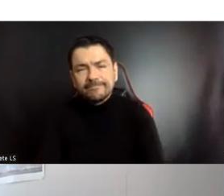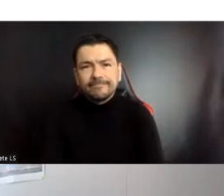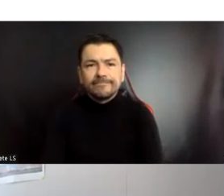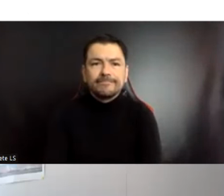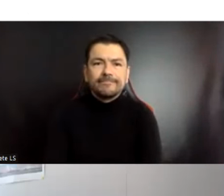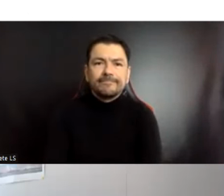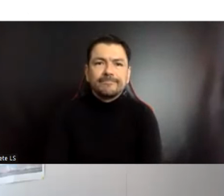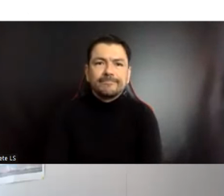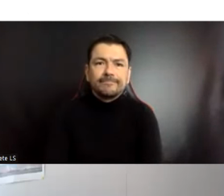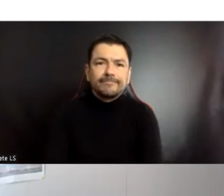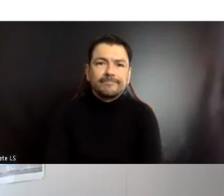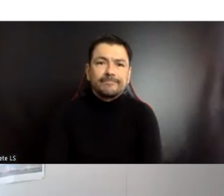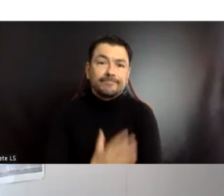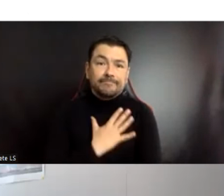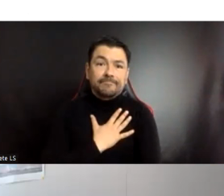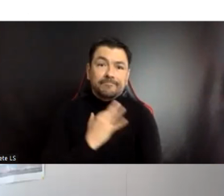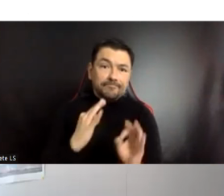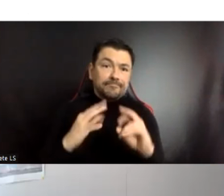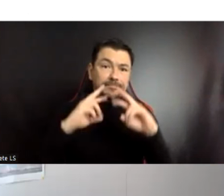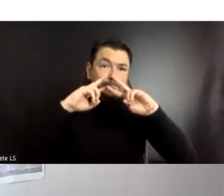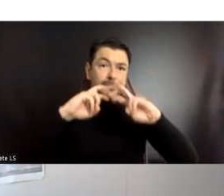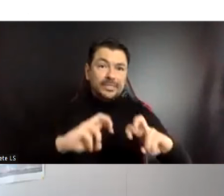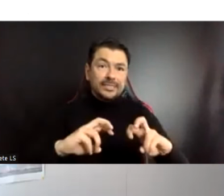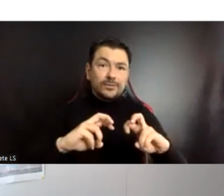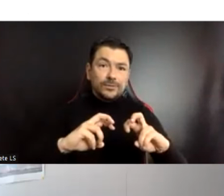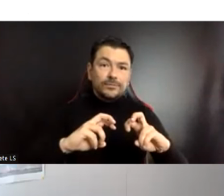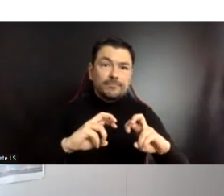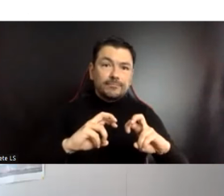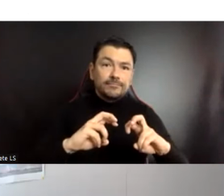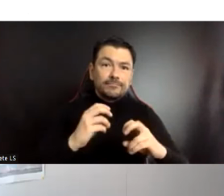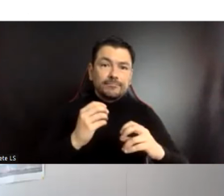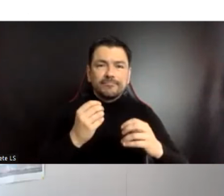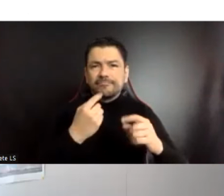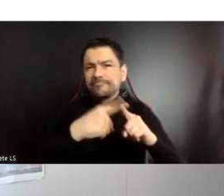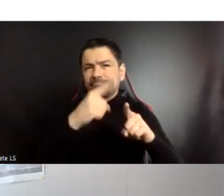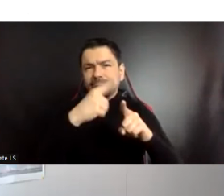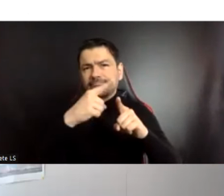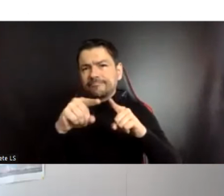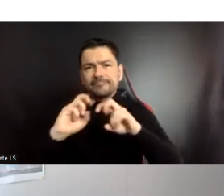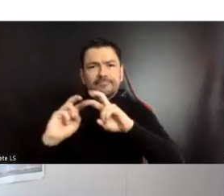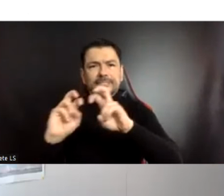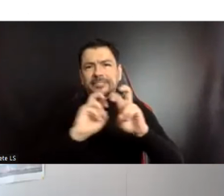investigación multidisciplinaria es: estén atentos a los distintos tipos de investigación en las diferentes disciplinas,